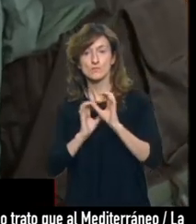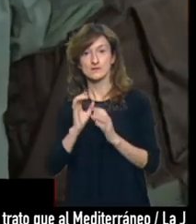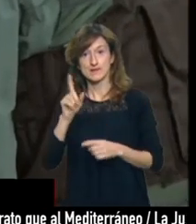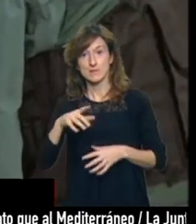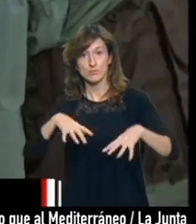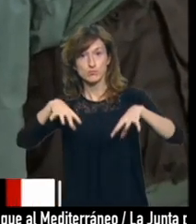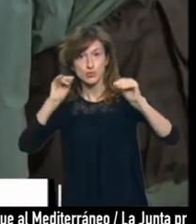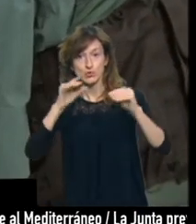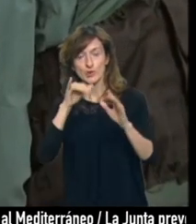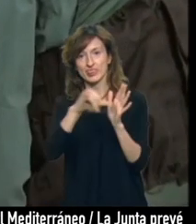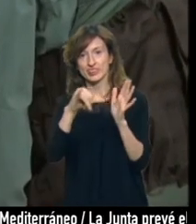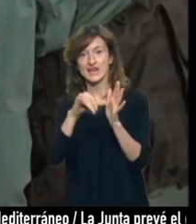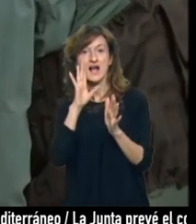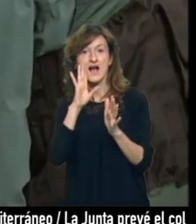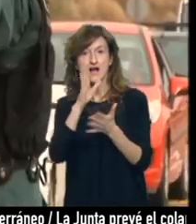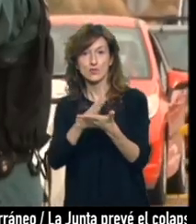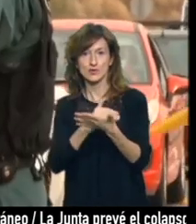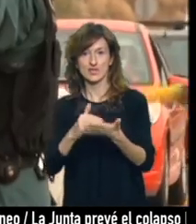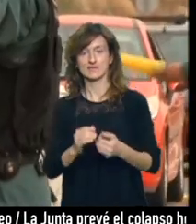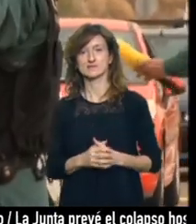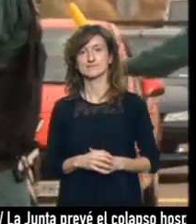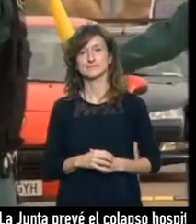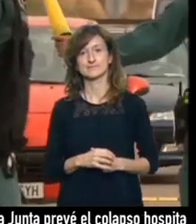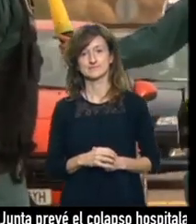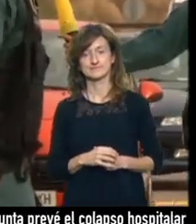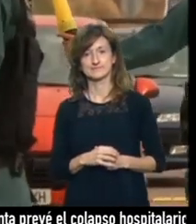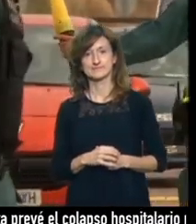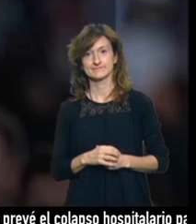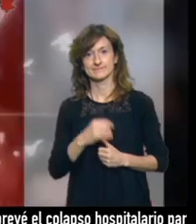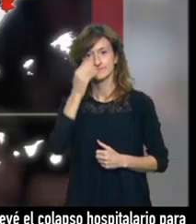que limitan con esas comunidades.